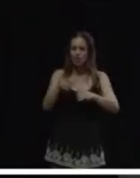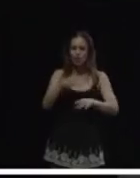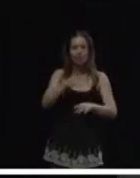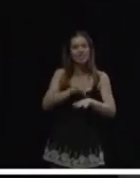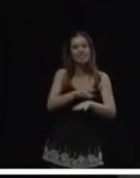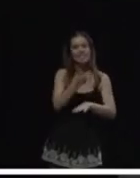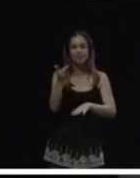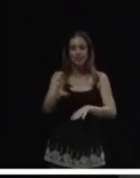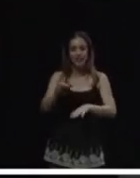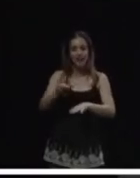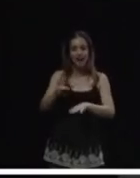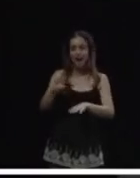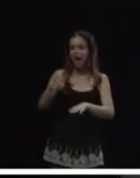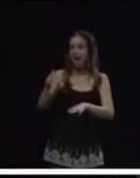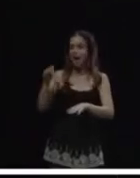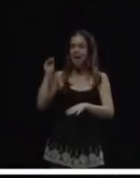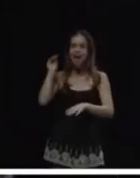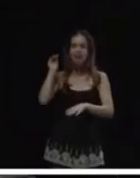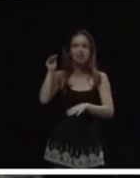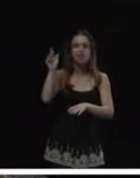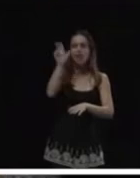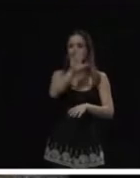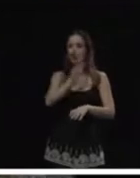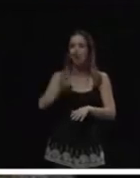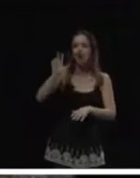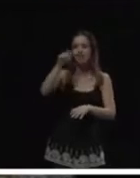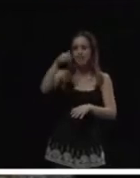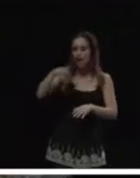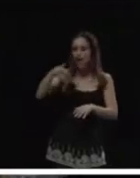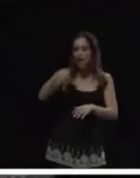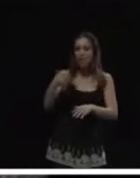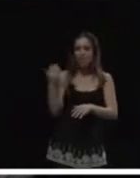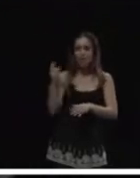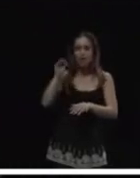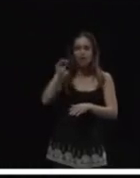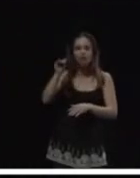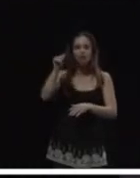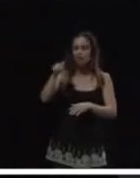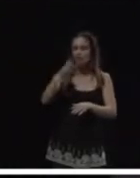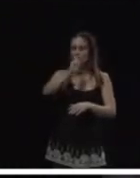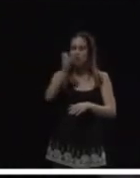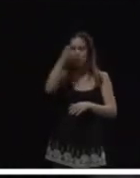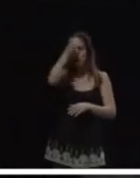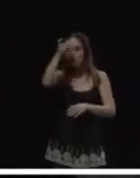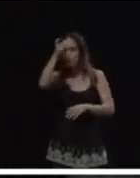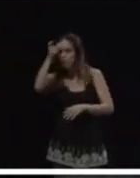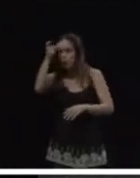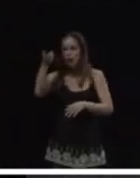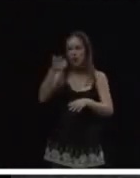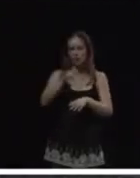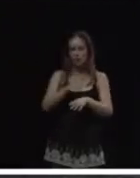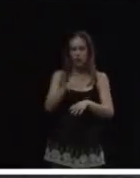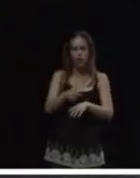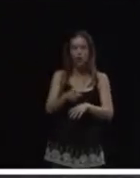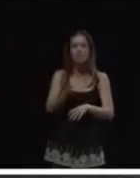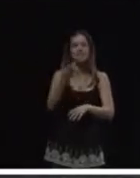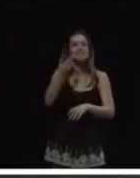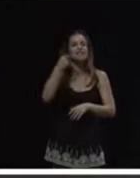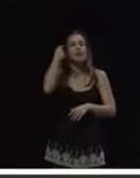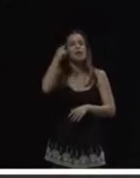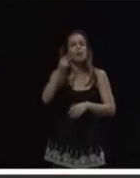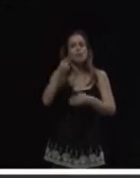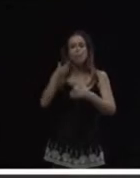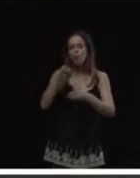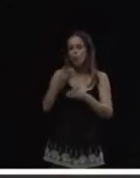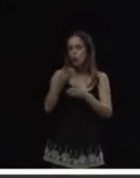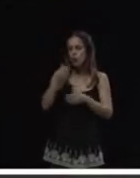las nacionalidades, con sensibilidad a la identidad de los pueblos. Y sabemos que en este movimiento se va a abrir una puerta a la esperanza, se